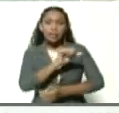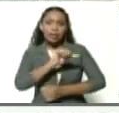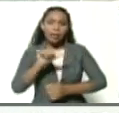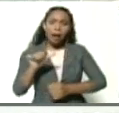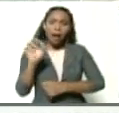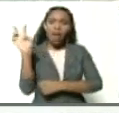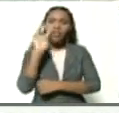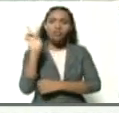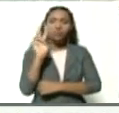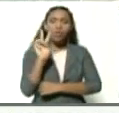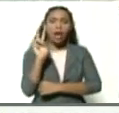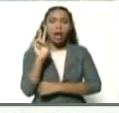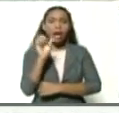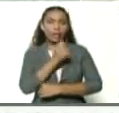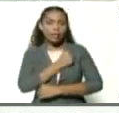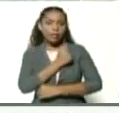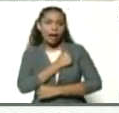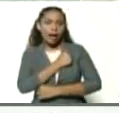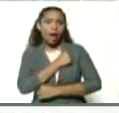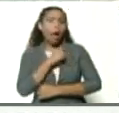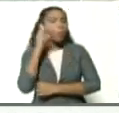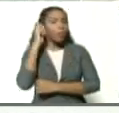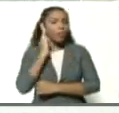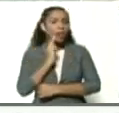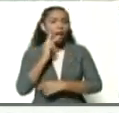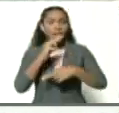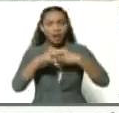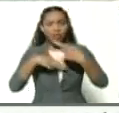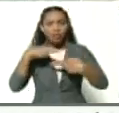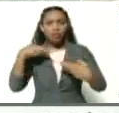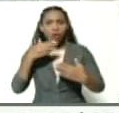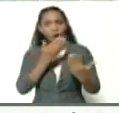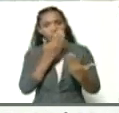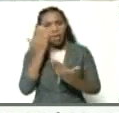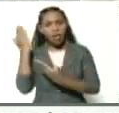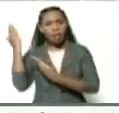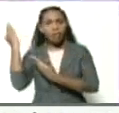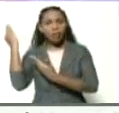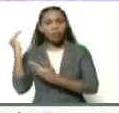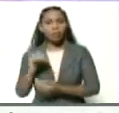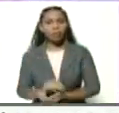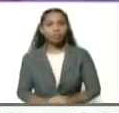la Venezuela cristiana, bolivariana y revolucionaria. Adelante.